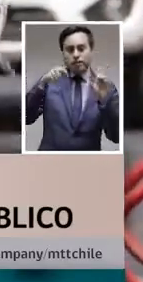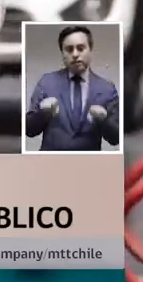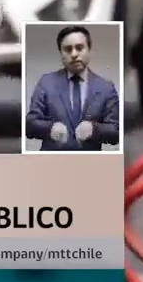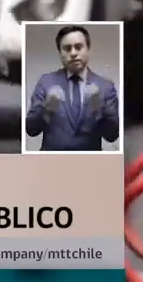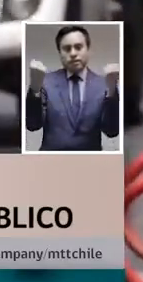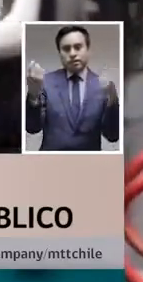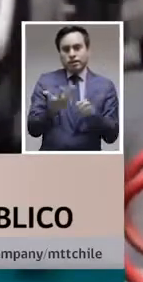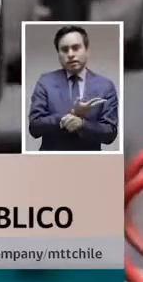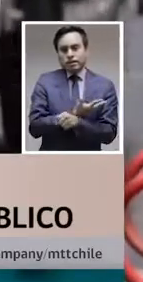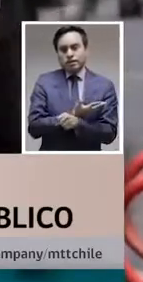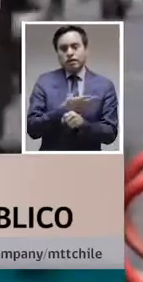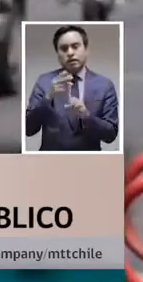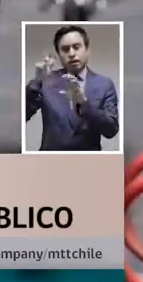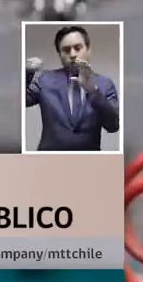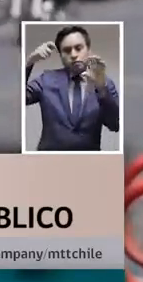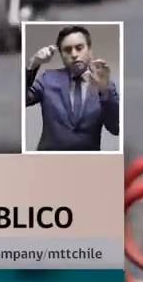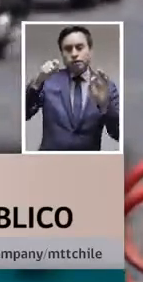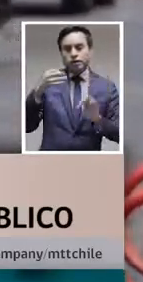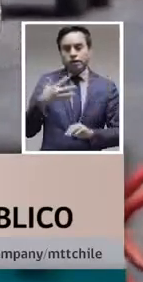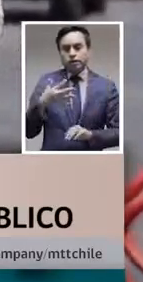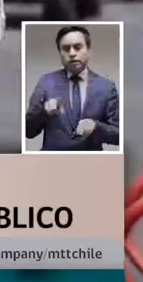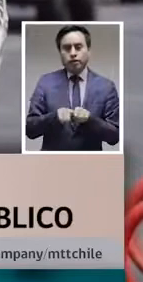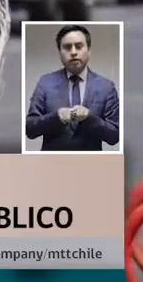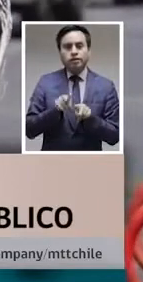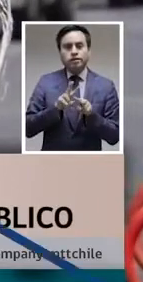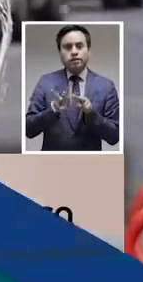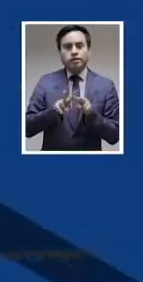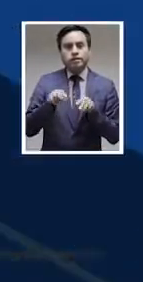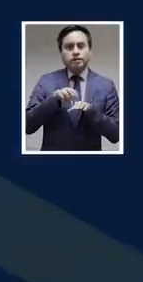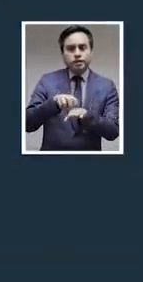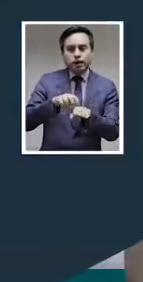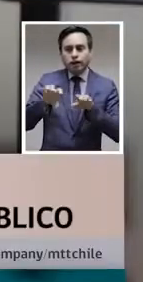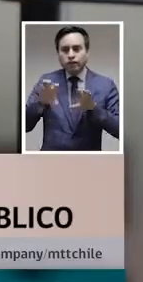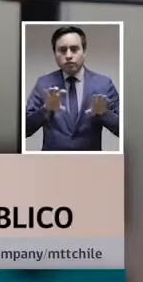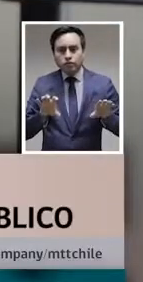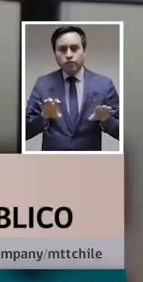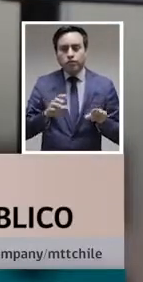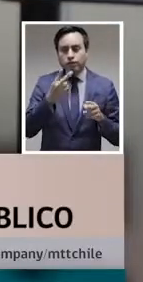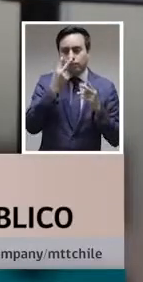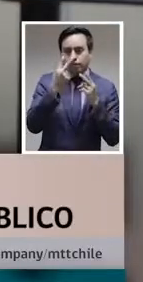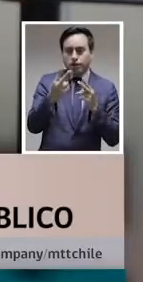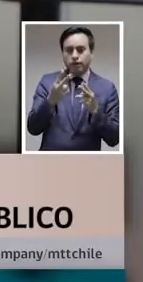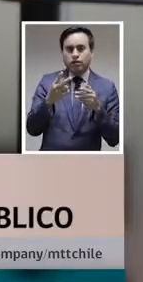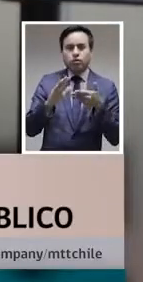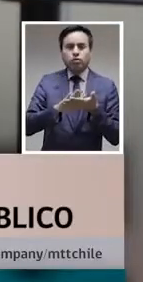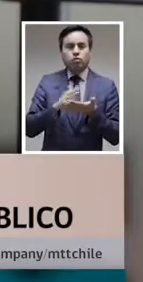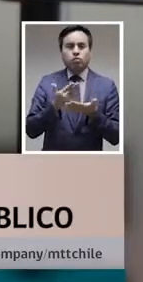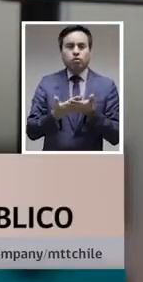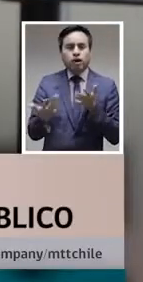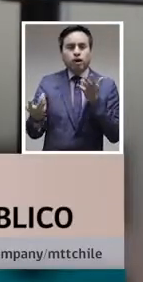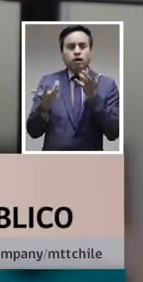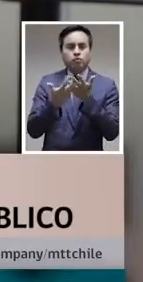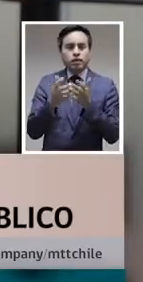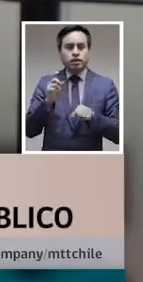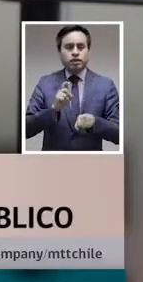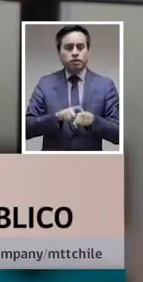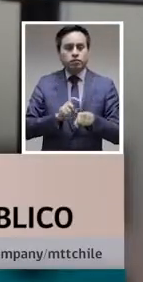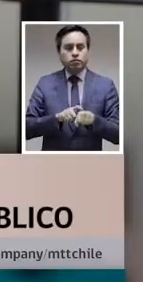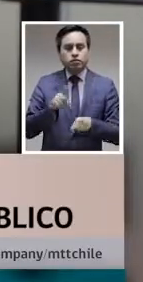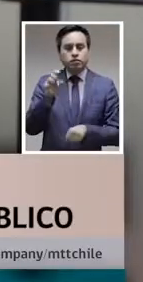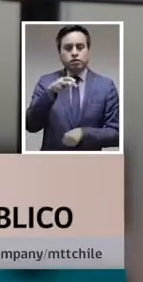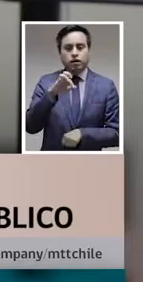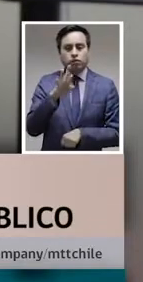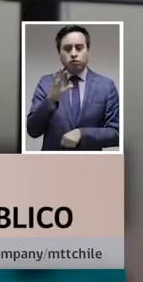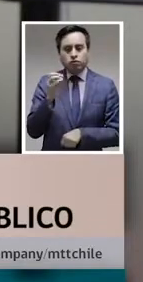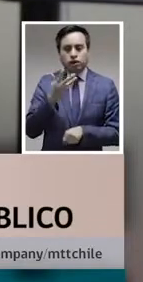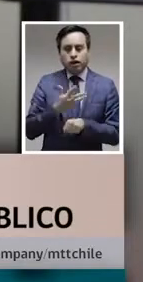Las cámaras son clave para la regulación del tráfico, para poder ver remotamente cómo ajustar los tiempos de semáforo